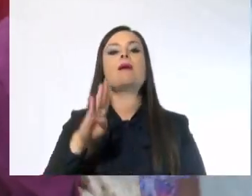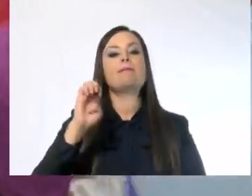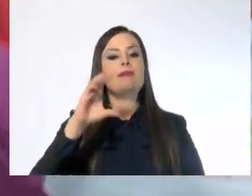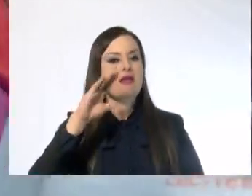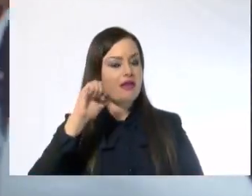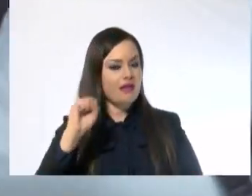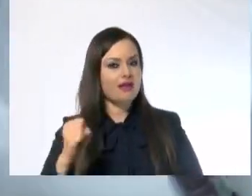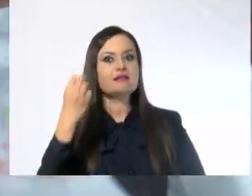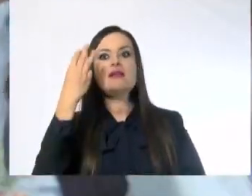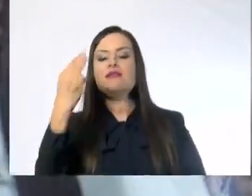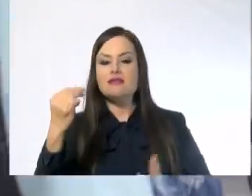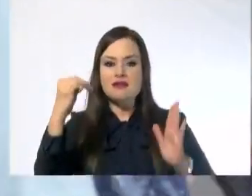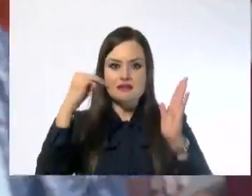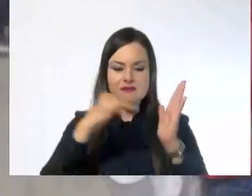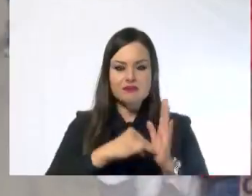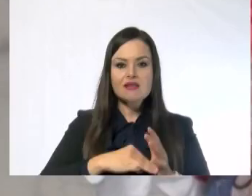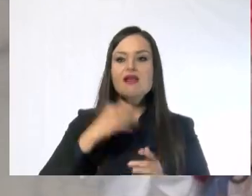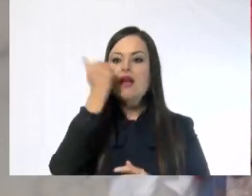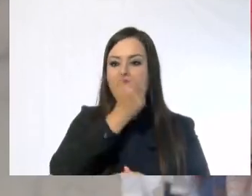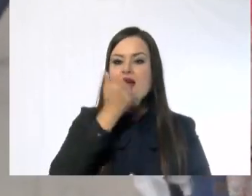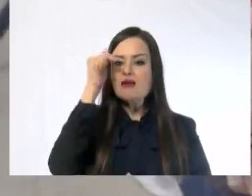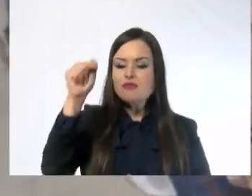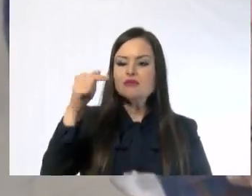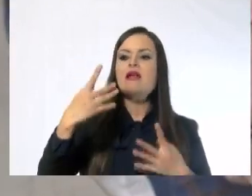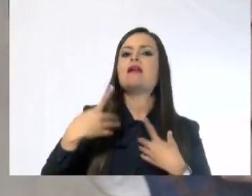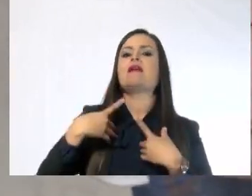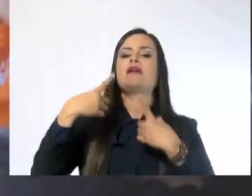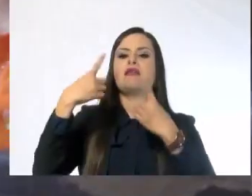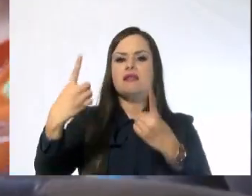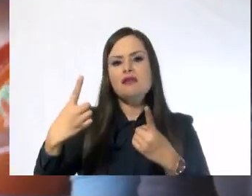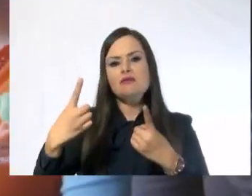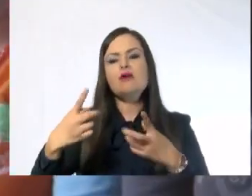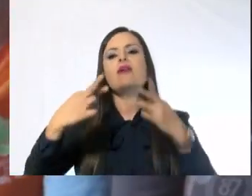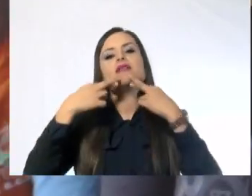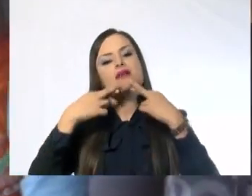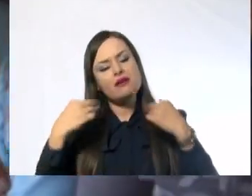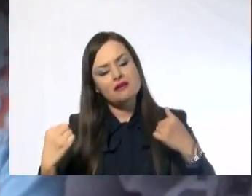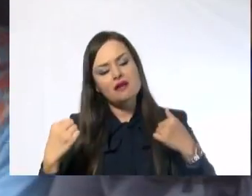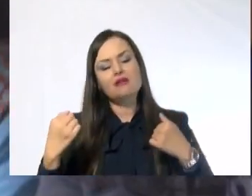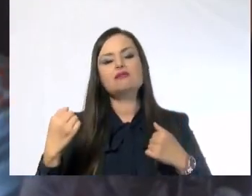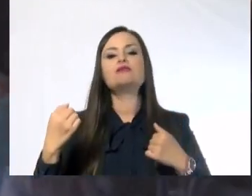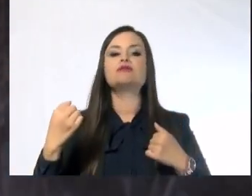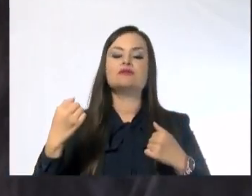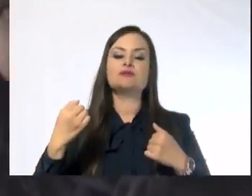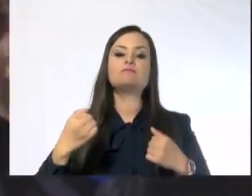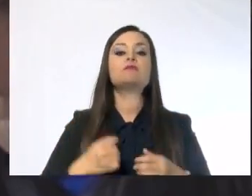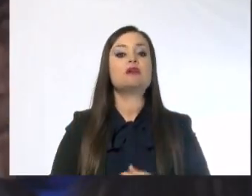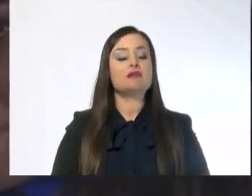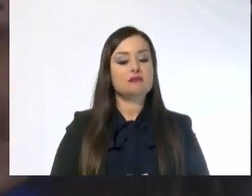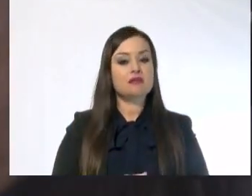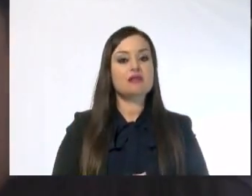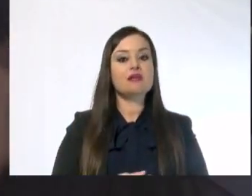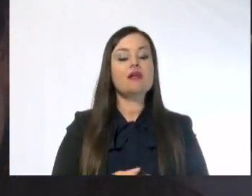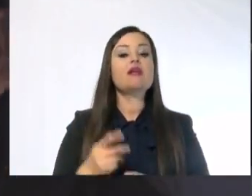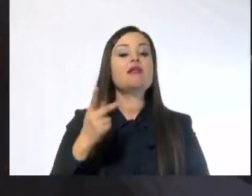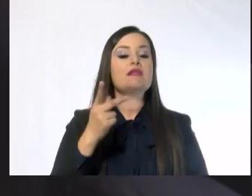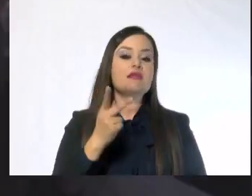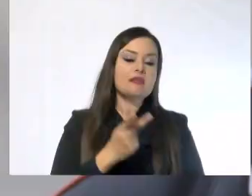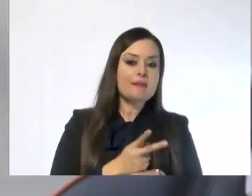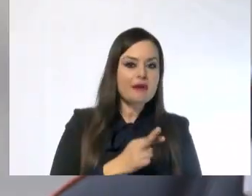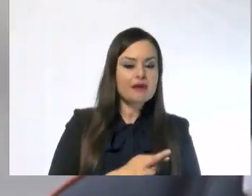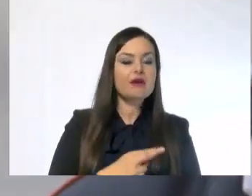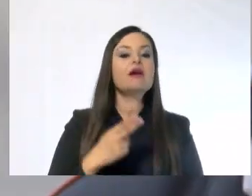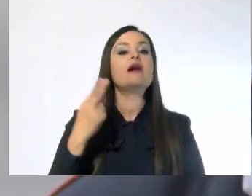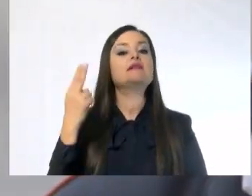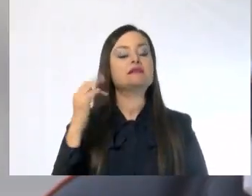de transporte a estudiantes de zonas rurales de educación básica y de media superior y quiero decirles